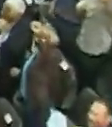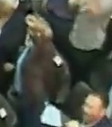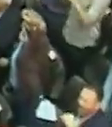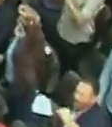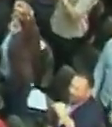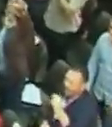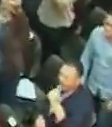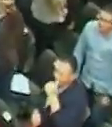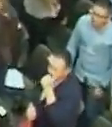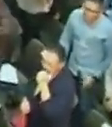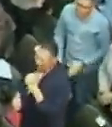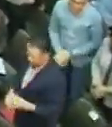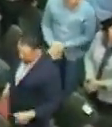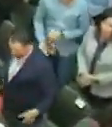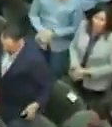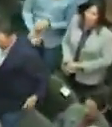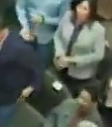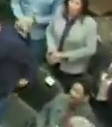Moro!